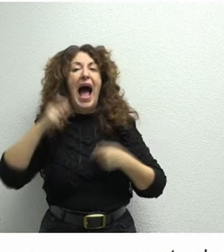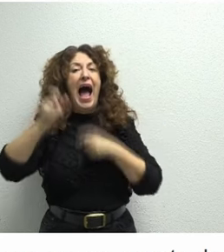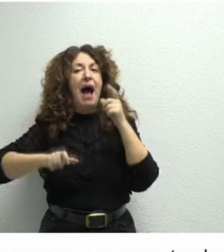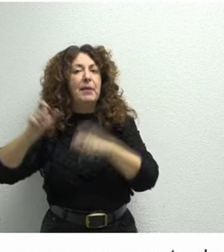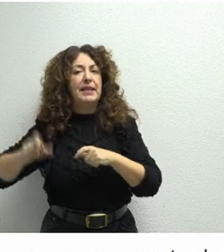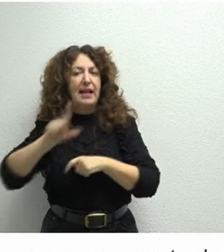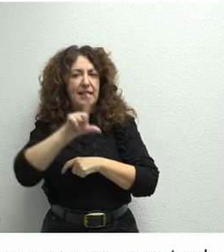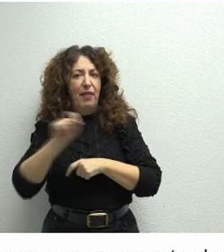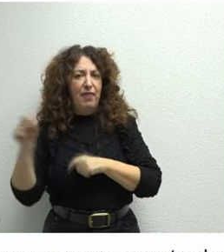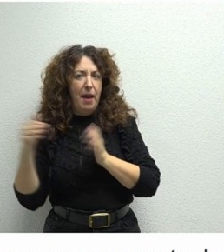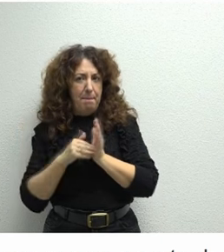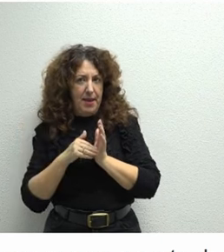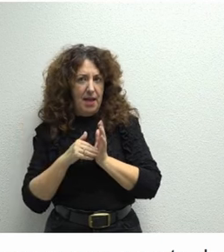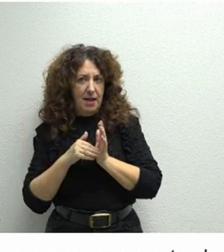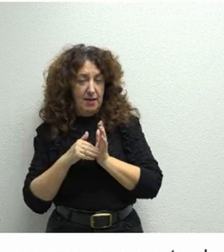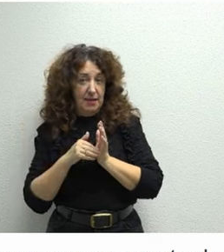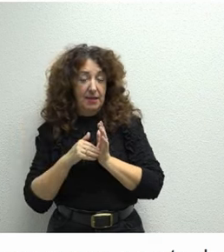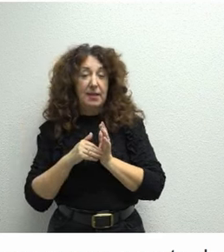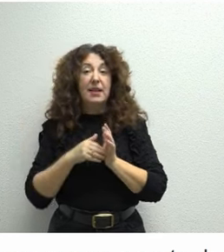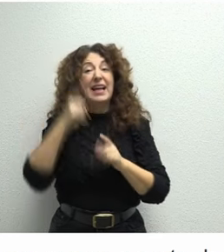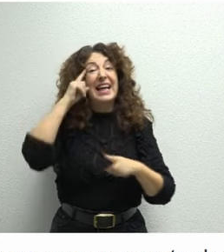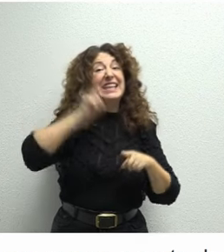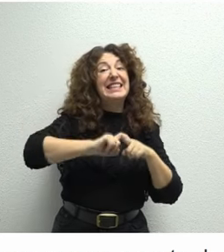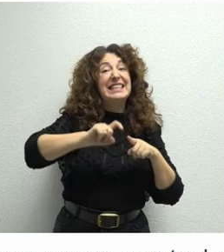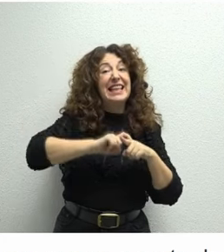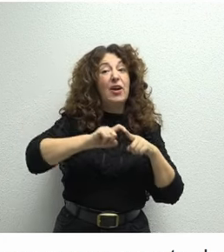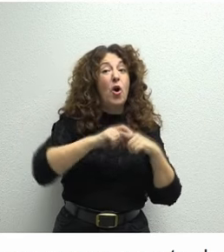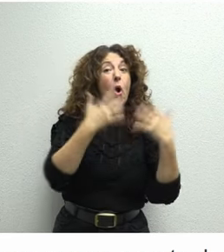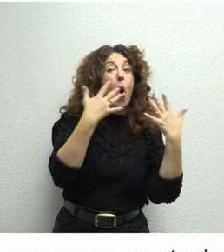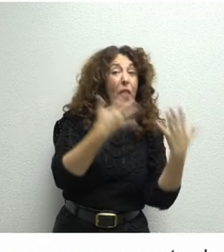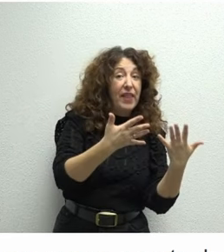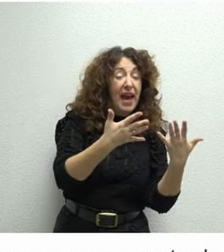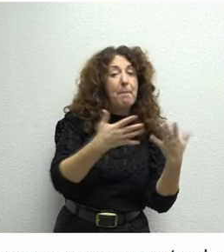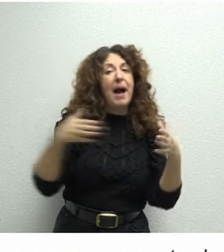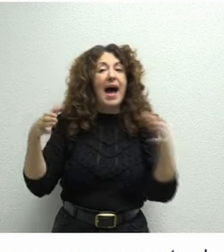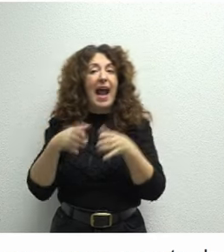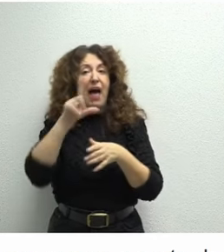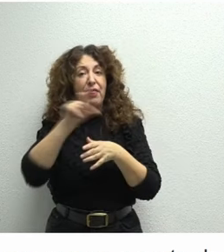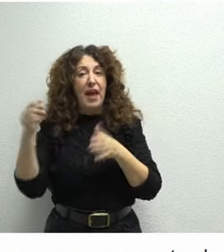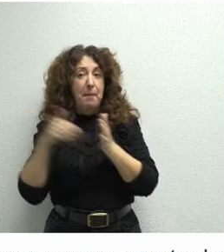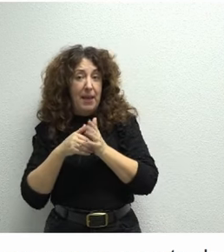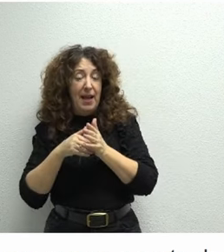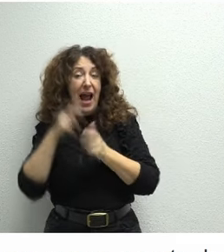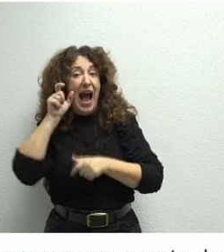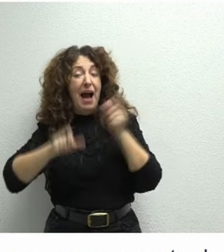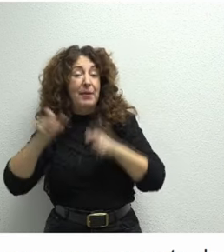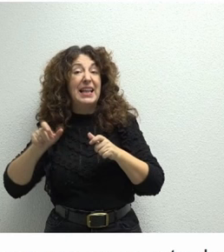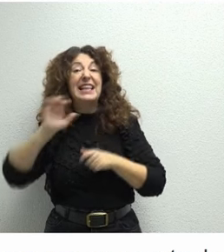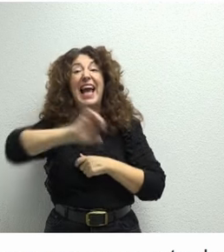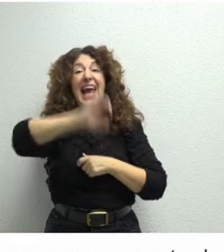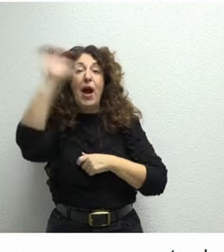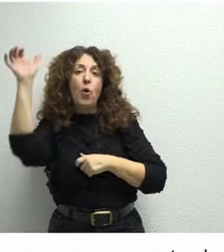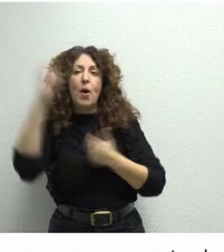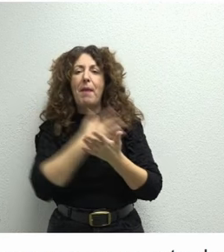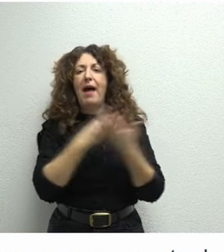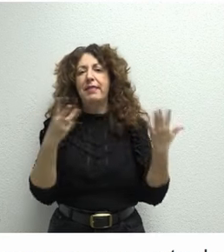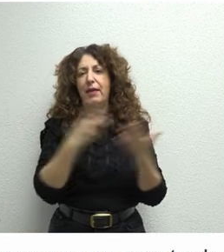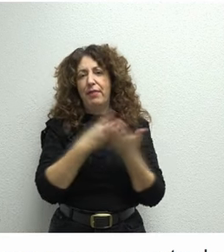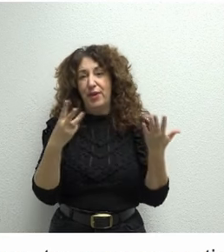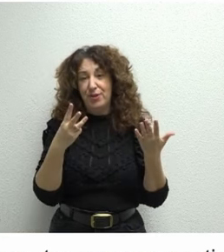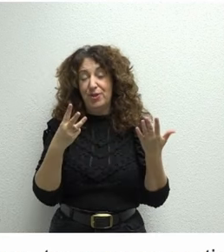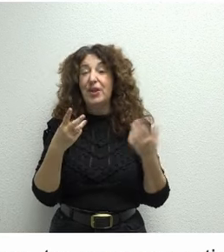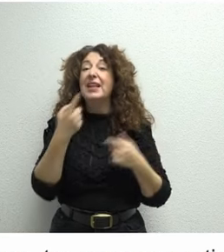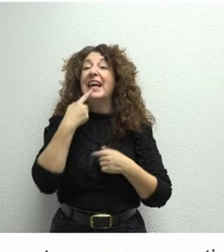eh 10 psicólogos por 3000 habitantes Europa Tiene 18 eh Y los trabajadores sociales se recomienda que uno por cada